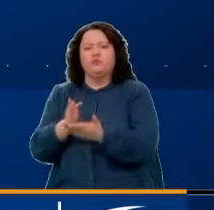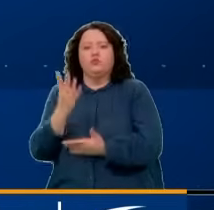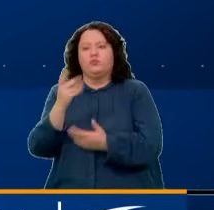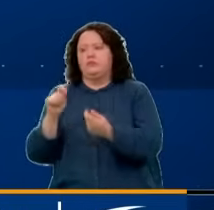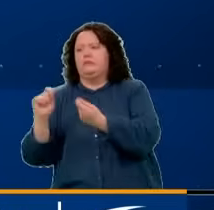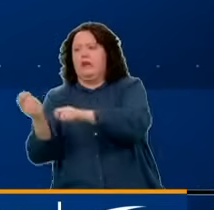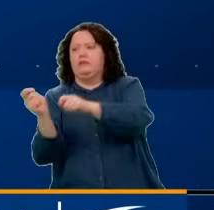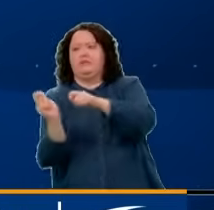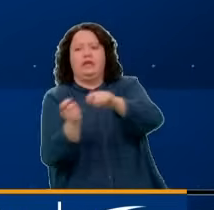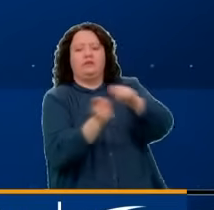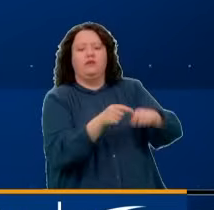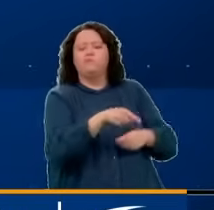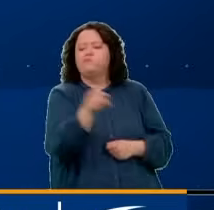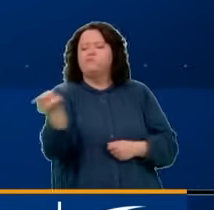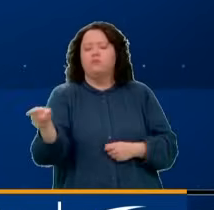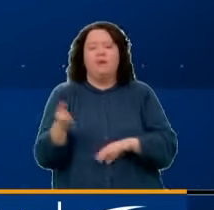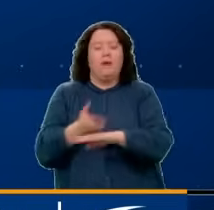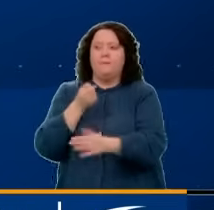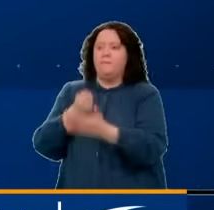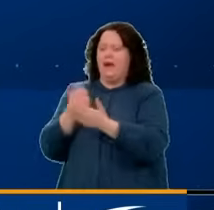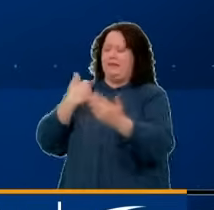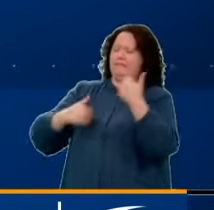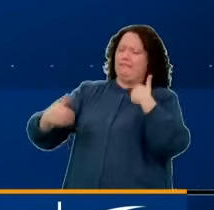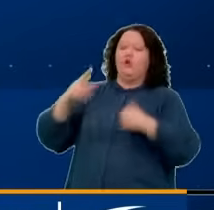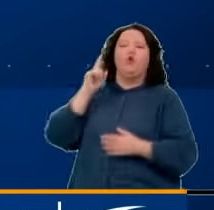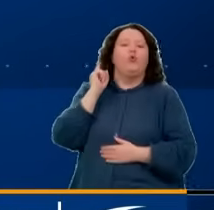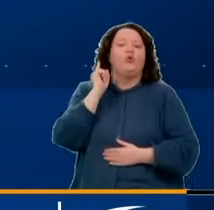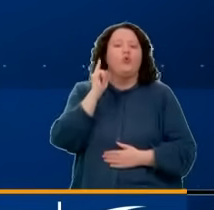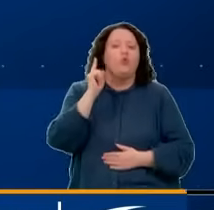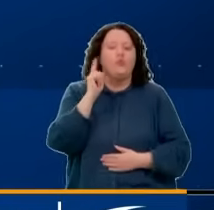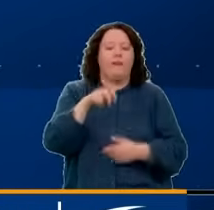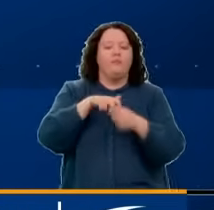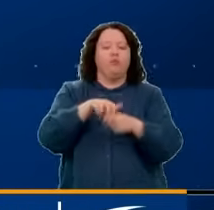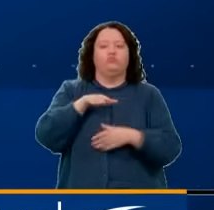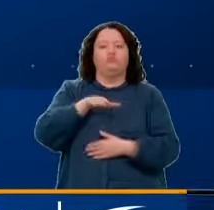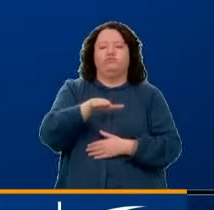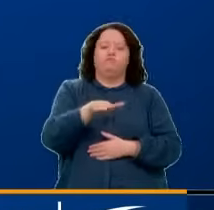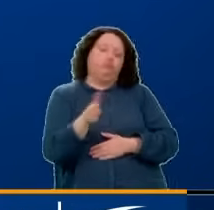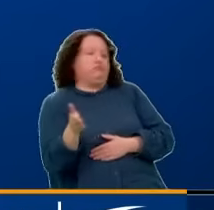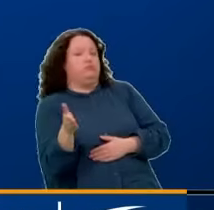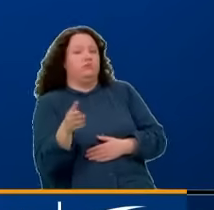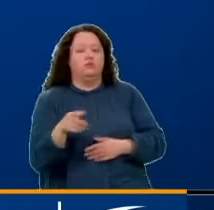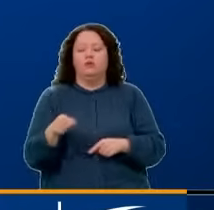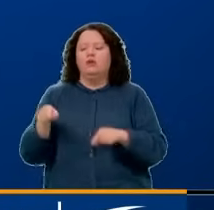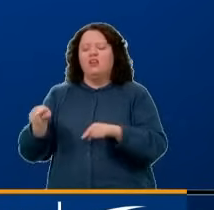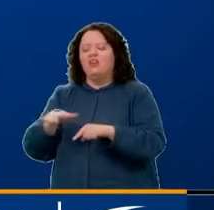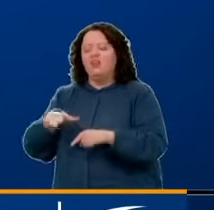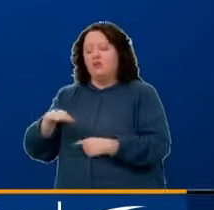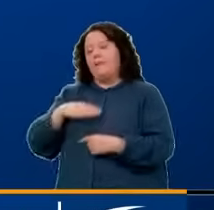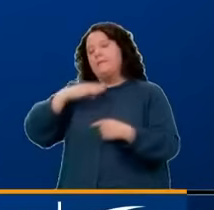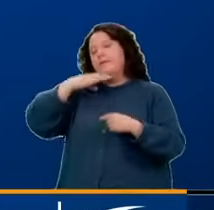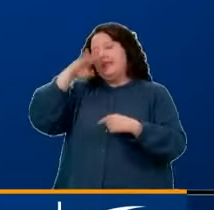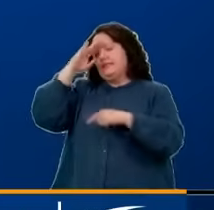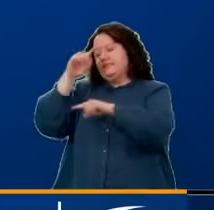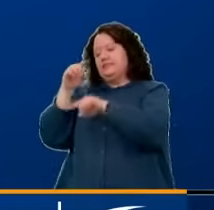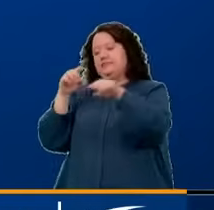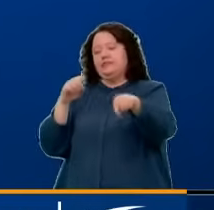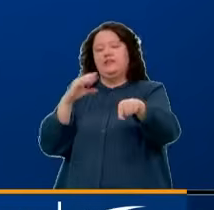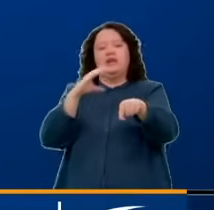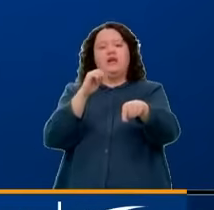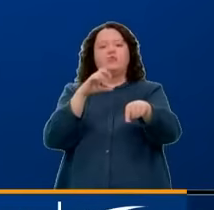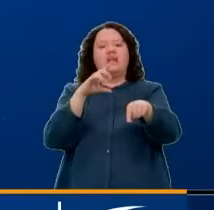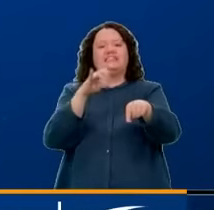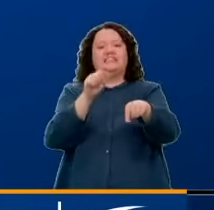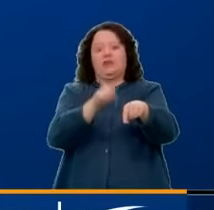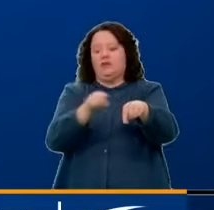que resultaron lesionadas tras el volcamiento de un bus que cubría la ruta Medellín-Caucasia. Fueron momentos